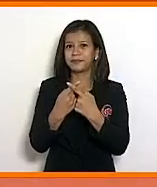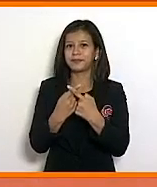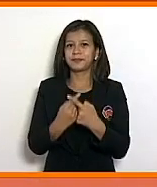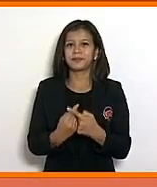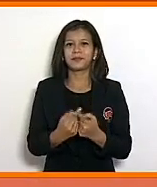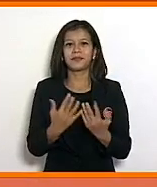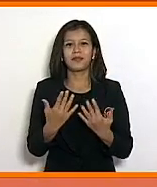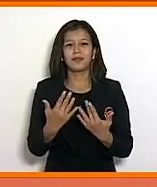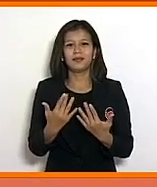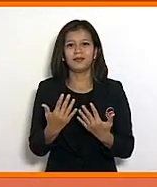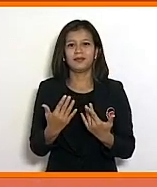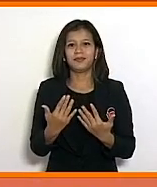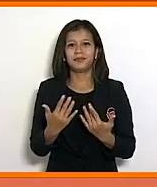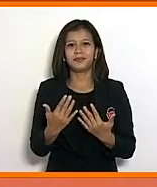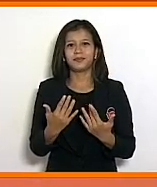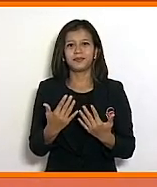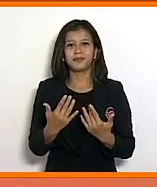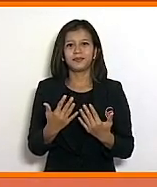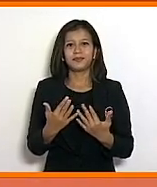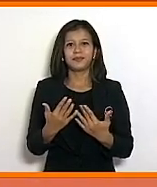es. Atentos.